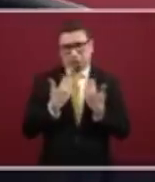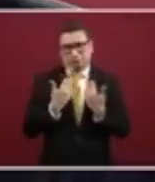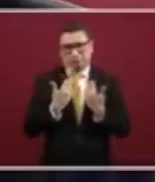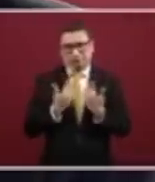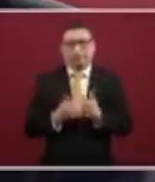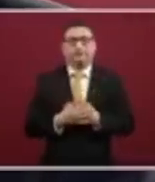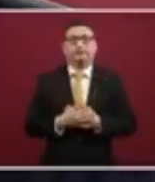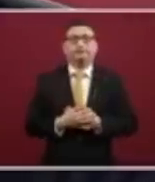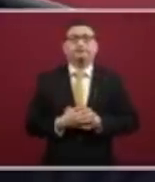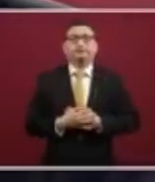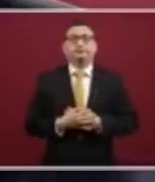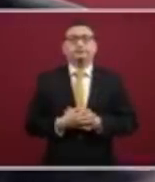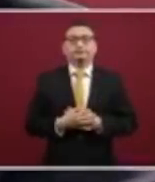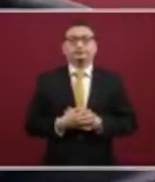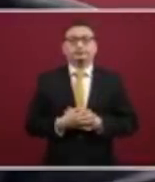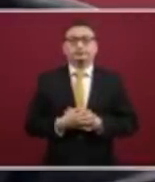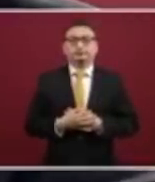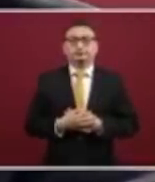aun cuando